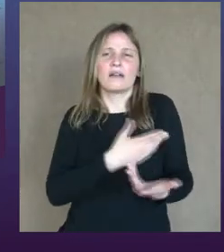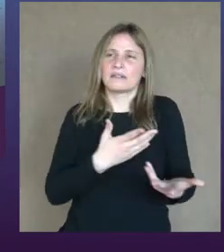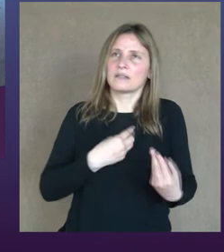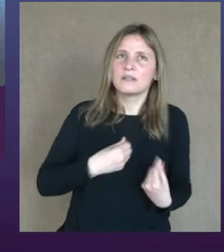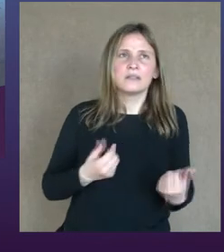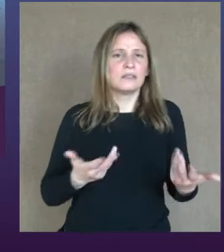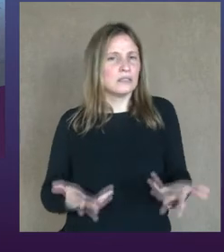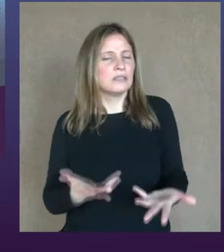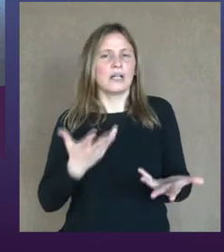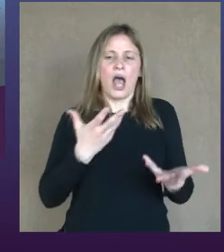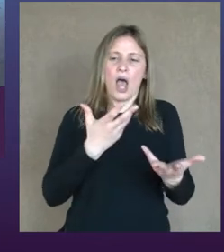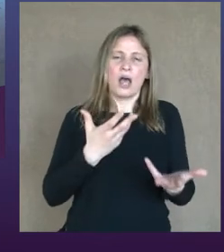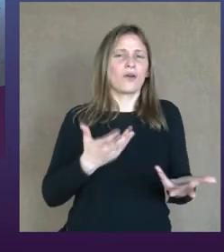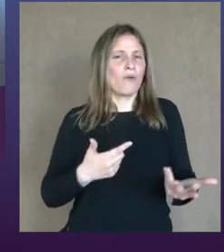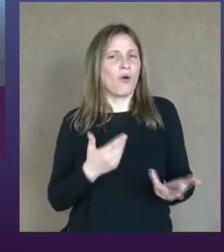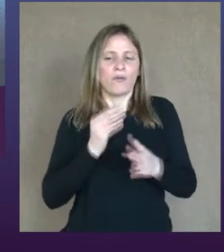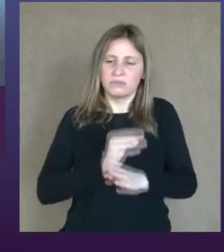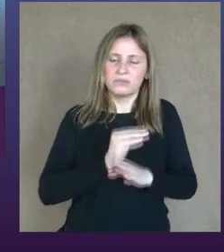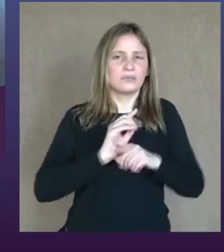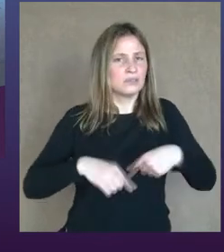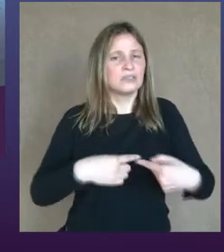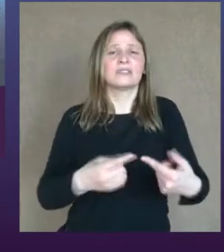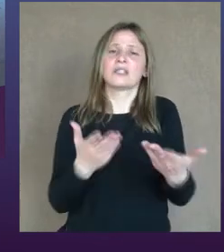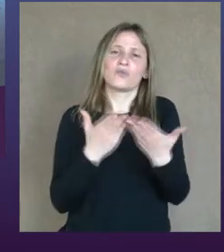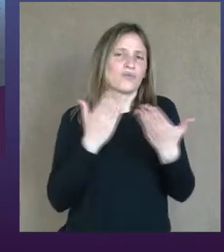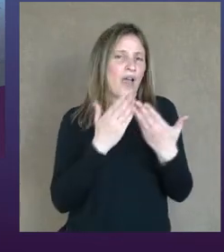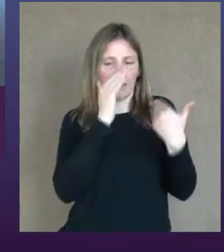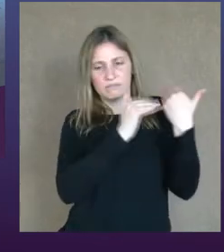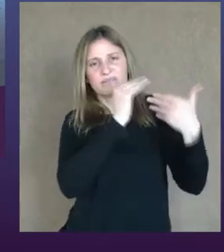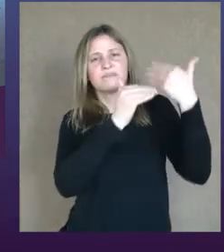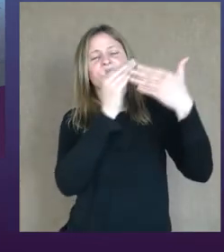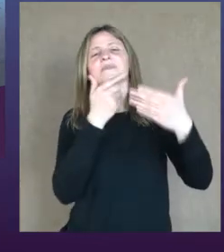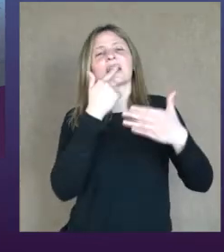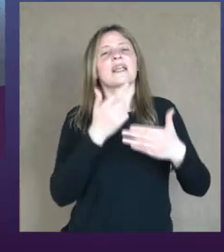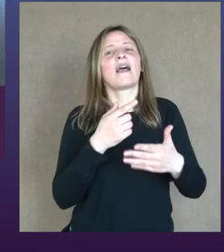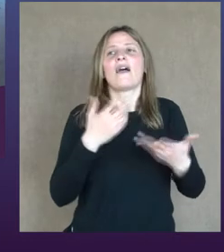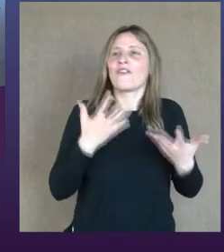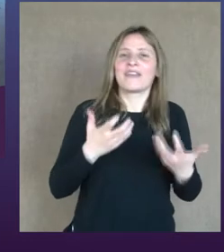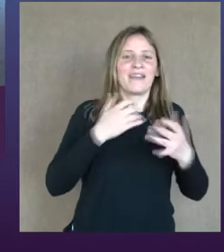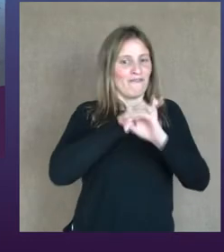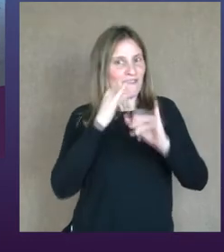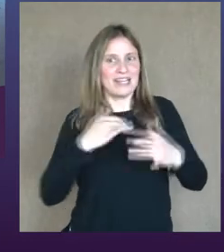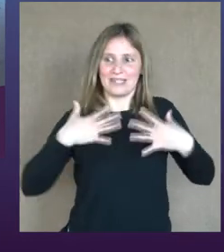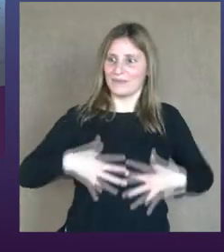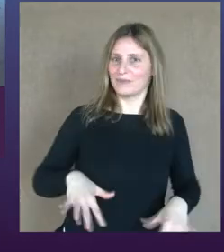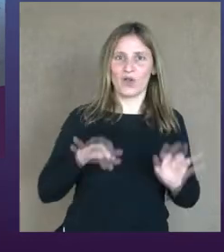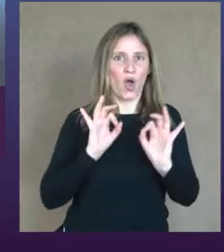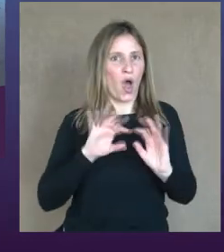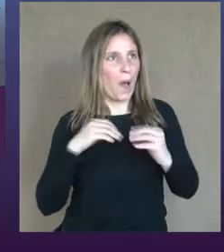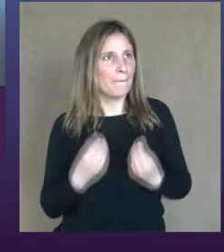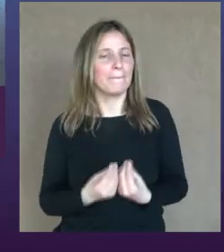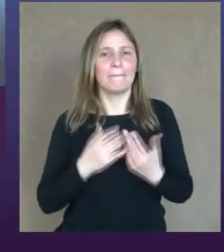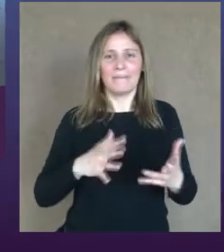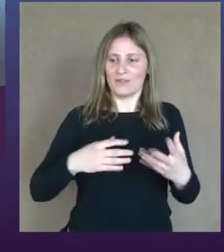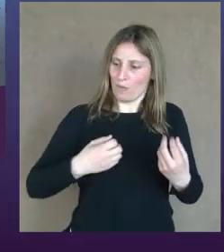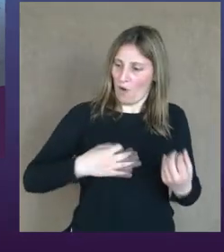tratar de sostenernos en las carreras, poder seguir estudiando, creciendo. El escenario nos quiere felices, nos quiere completos, nos quiere realizados, nos quiere